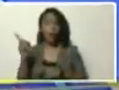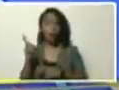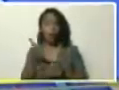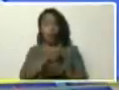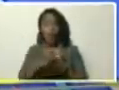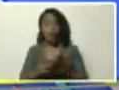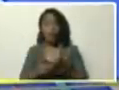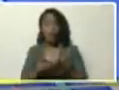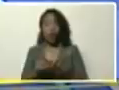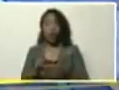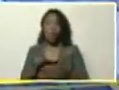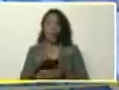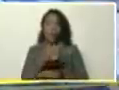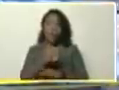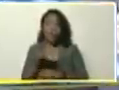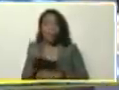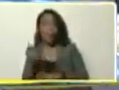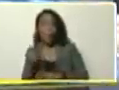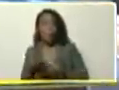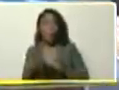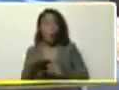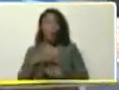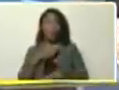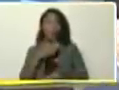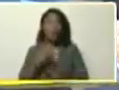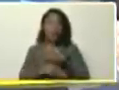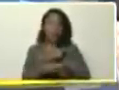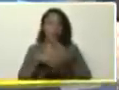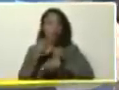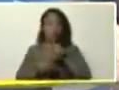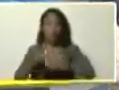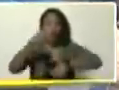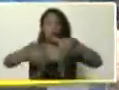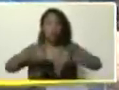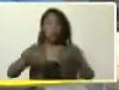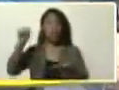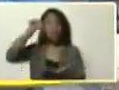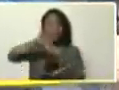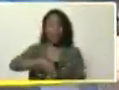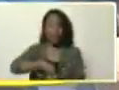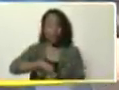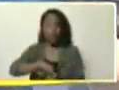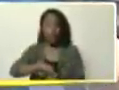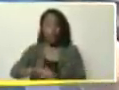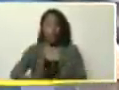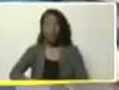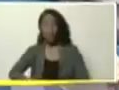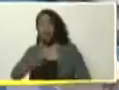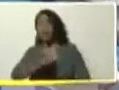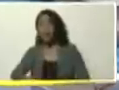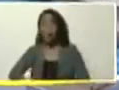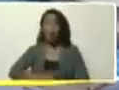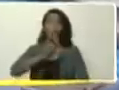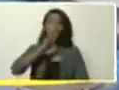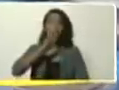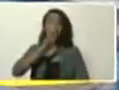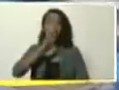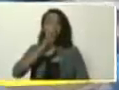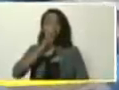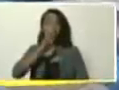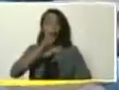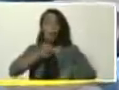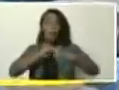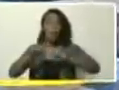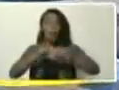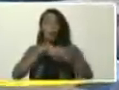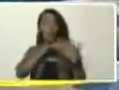poco, hemos ido a una elección en el medio de la más cruel acción